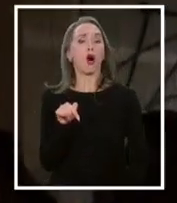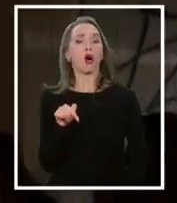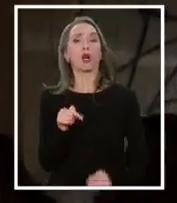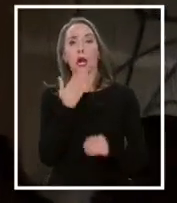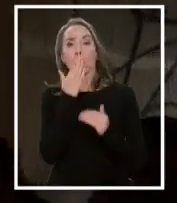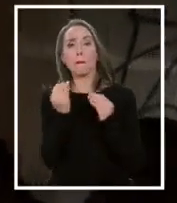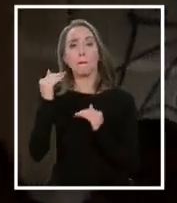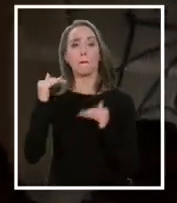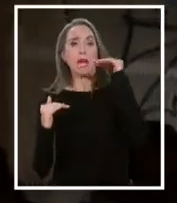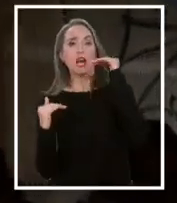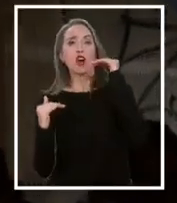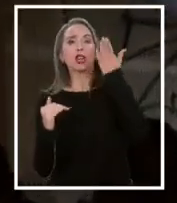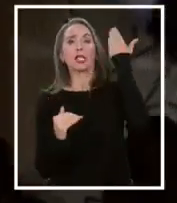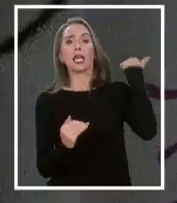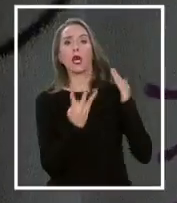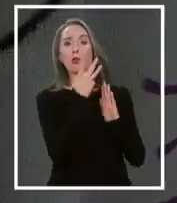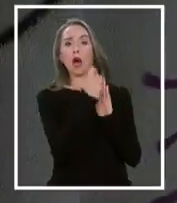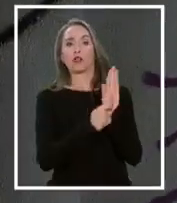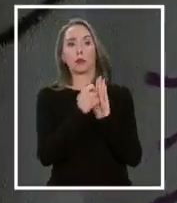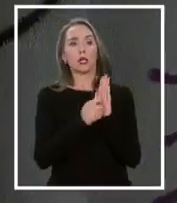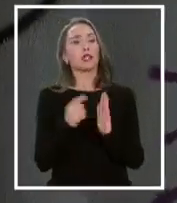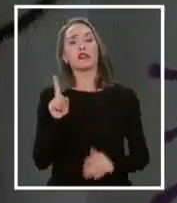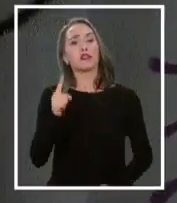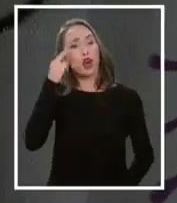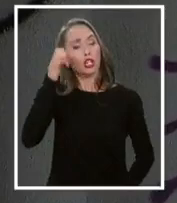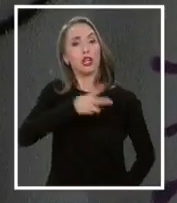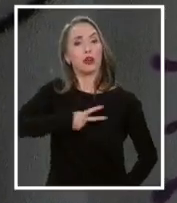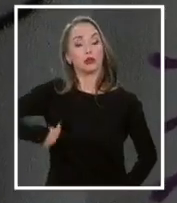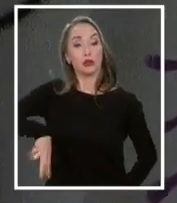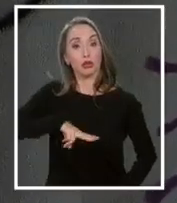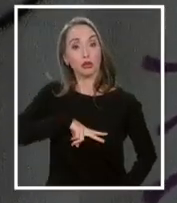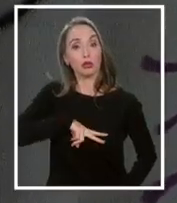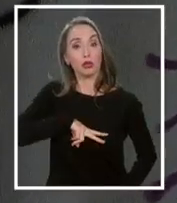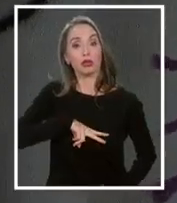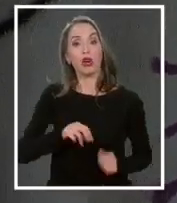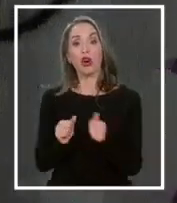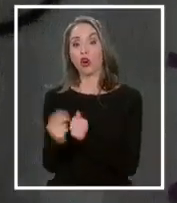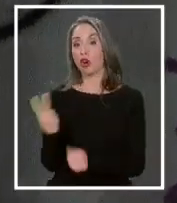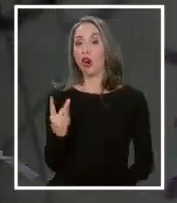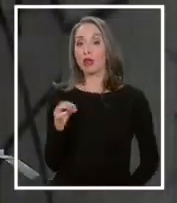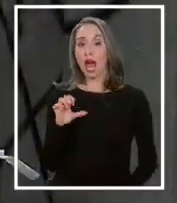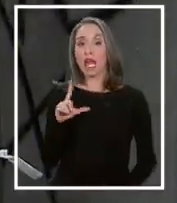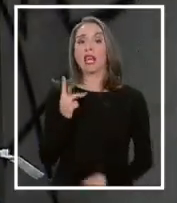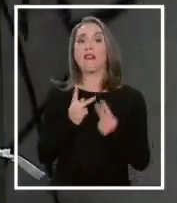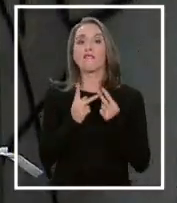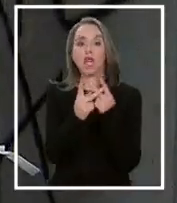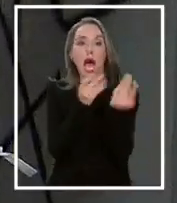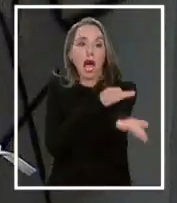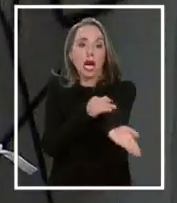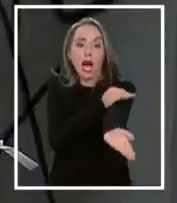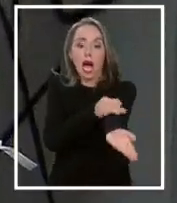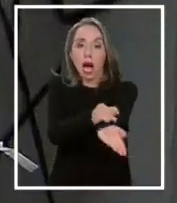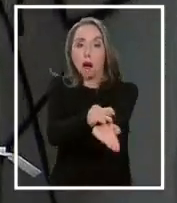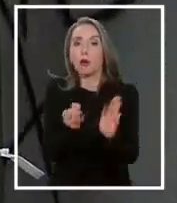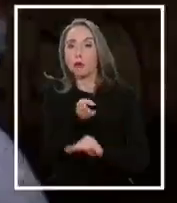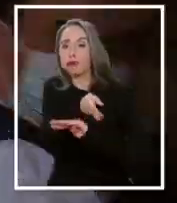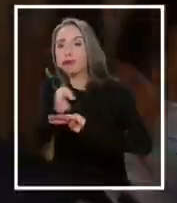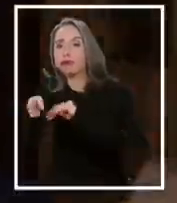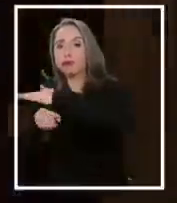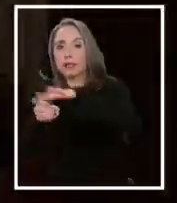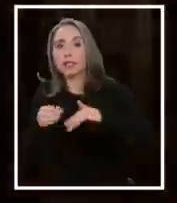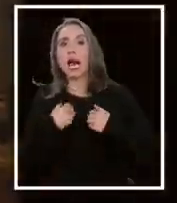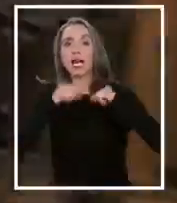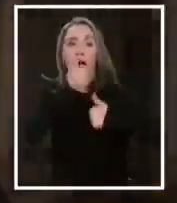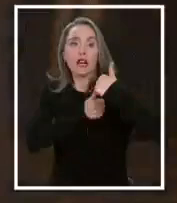posición mucho mejor que lo que estábamos hace nuestro pensamiento nuestros ojos con danielle estamos recorriendo chile yo espero ganar la primaria estamos trabajando para eso